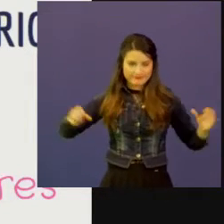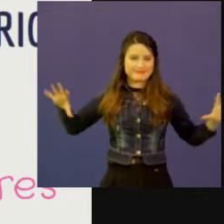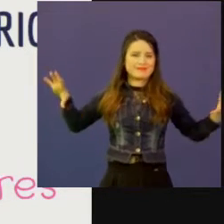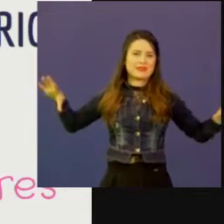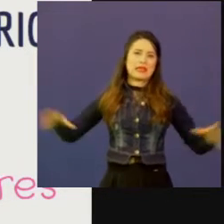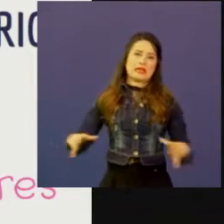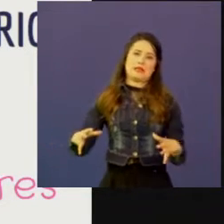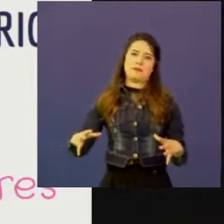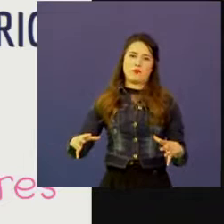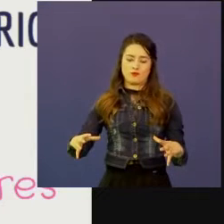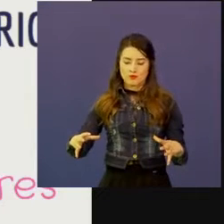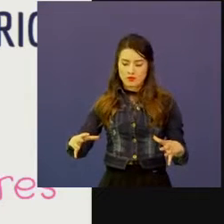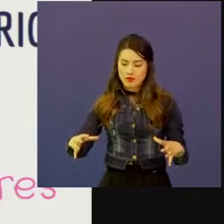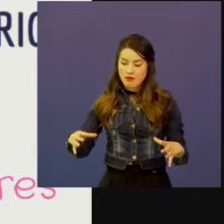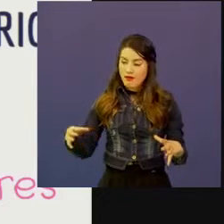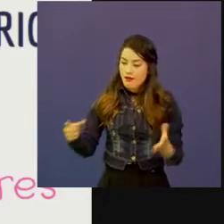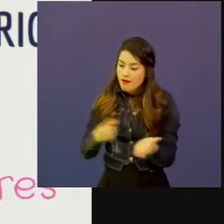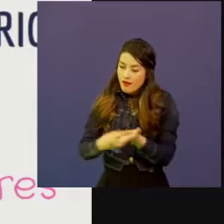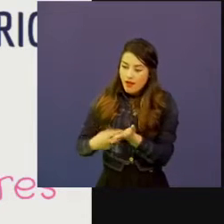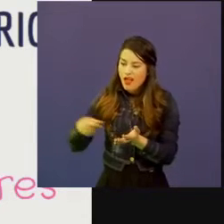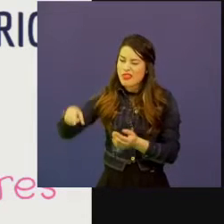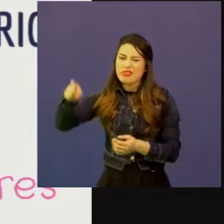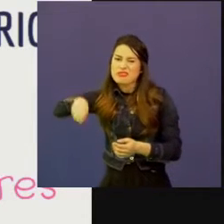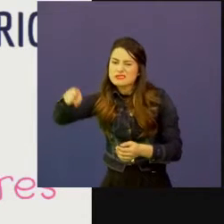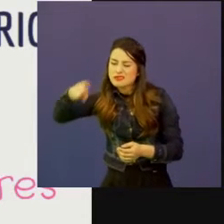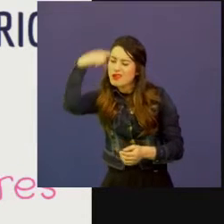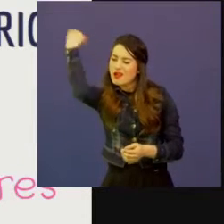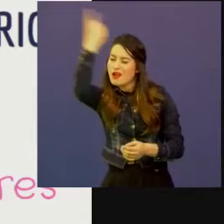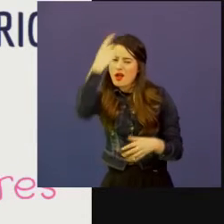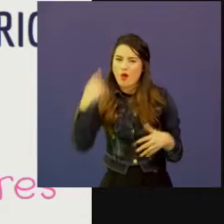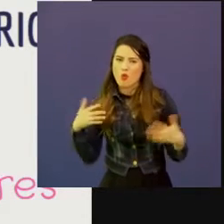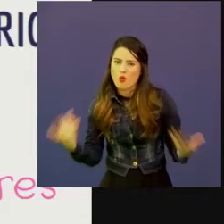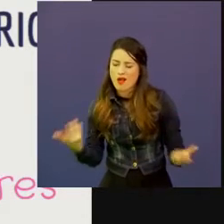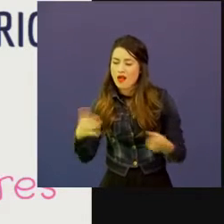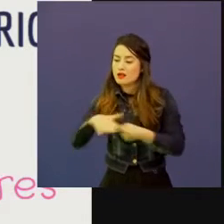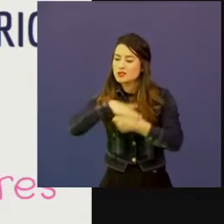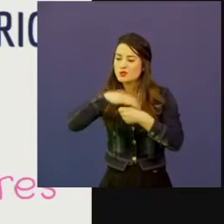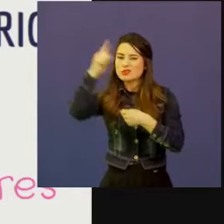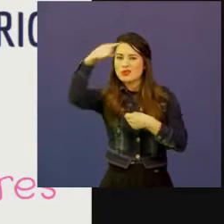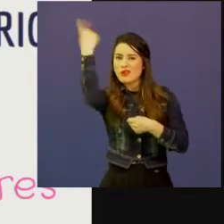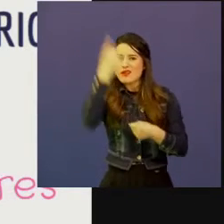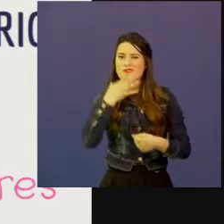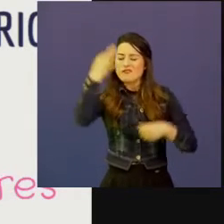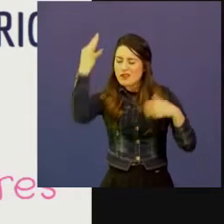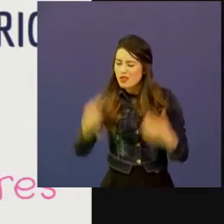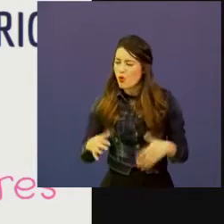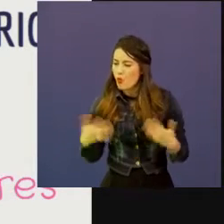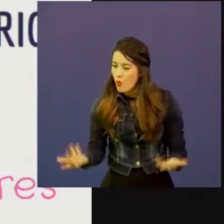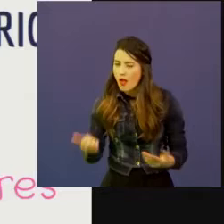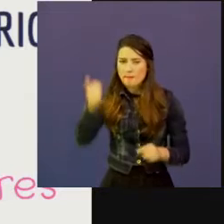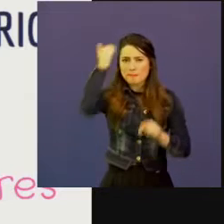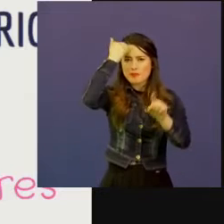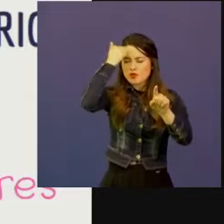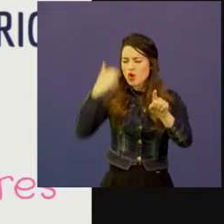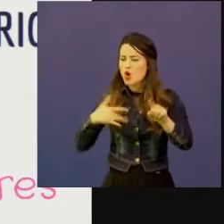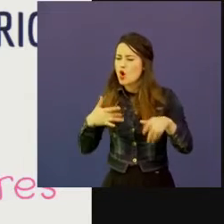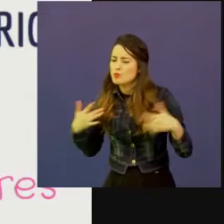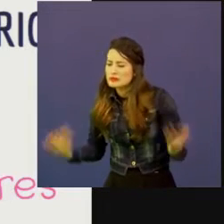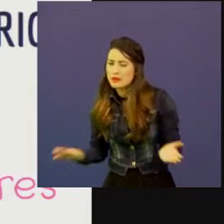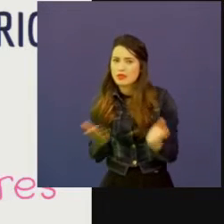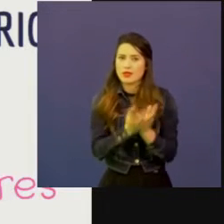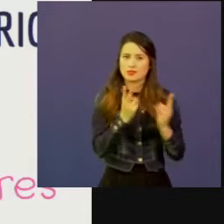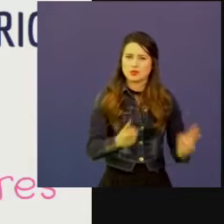soluciones basadas en necesidades reales, basadas en requerimientos específicos de los docentes y de los estudiantes,